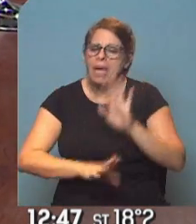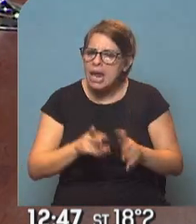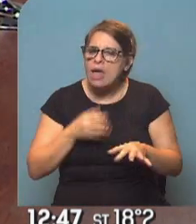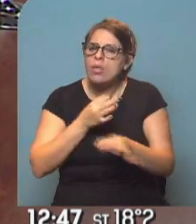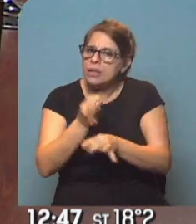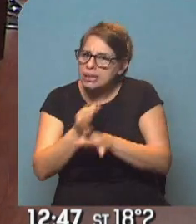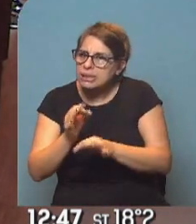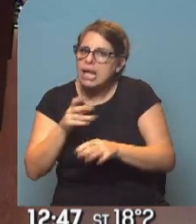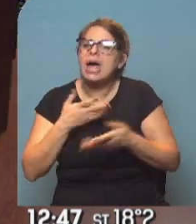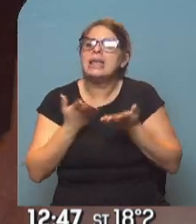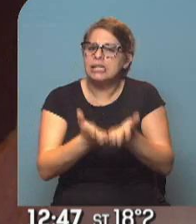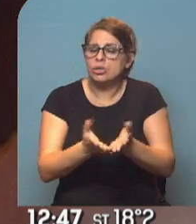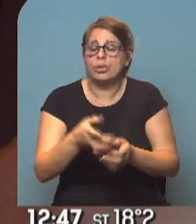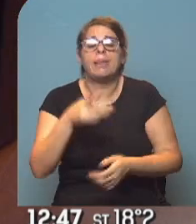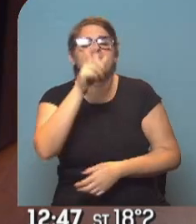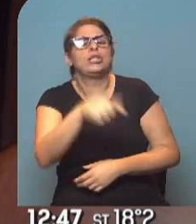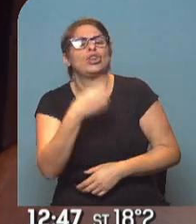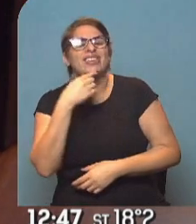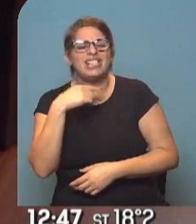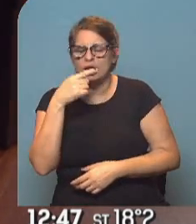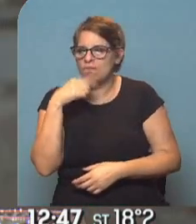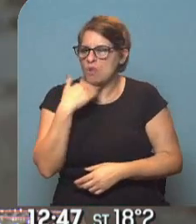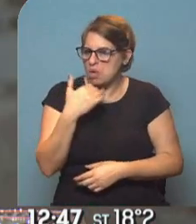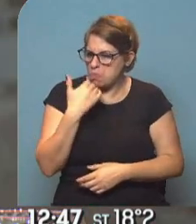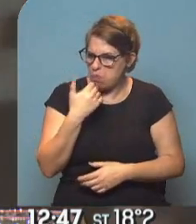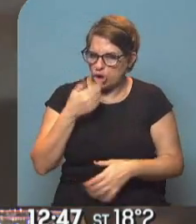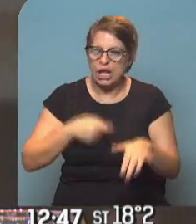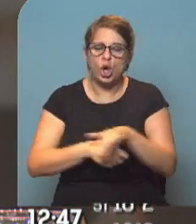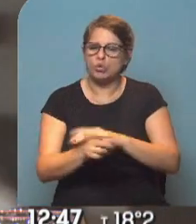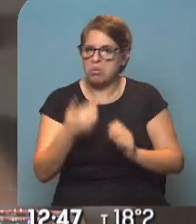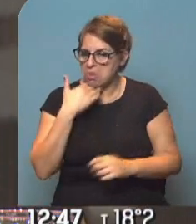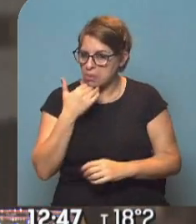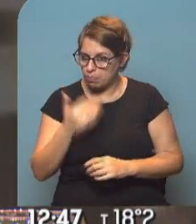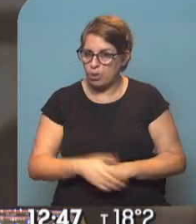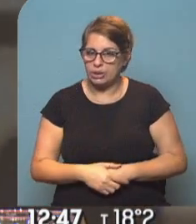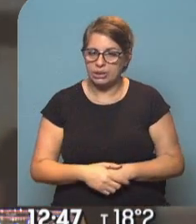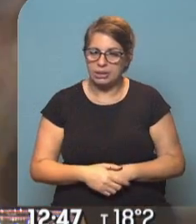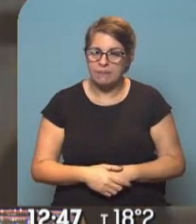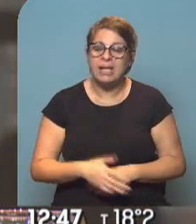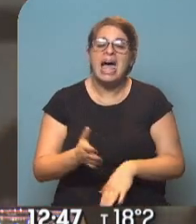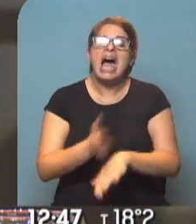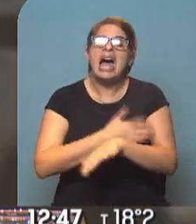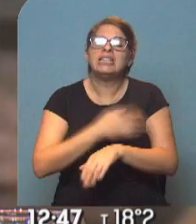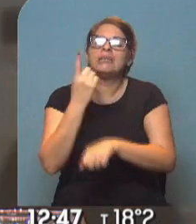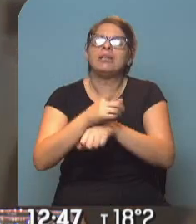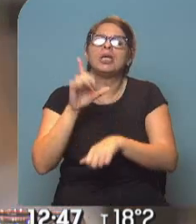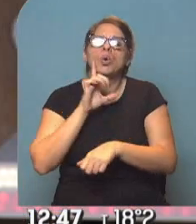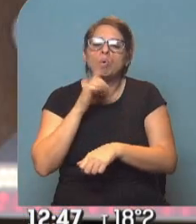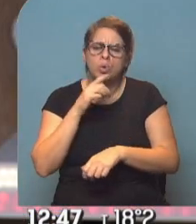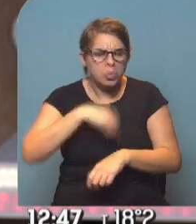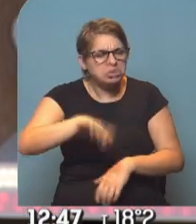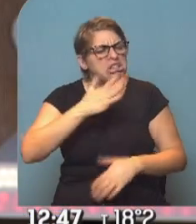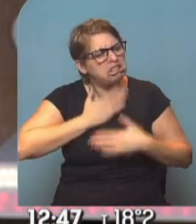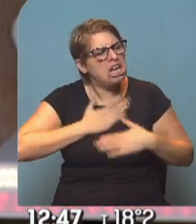es cuando de pronto él dice, no me interesa, no me importa la corrupción antes del 1 de julio. Como diciendo, quédense